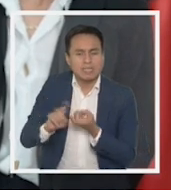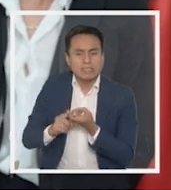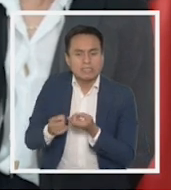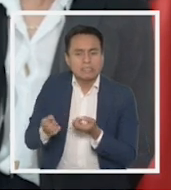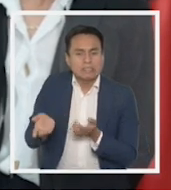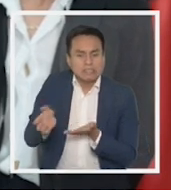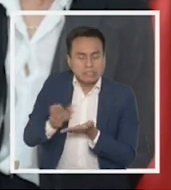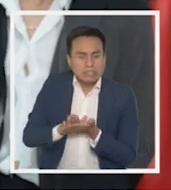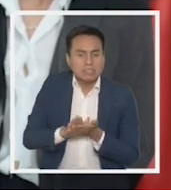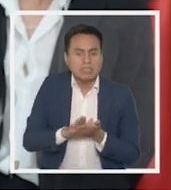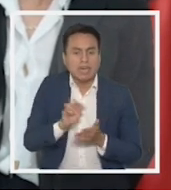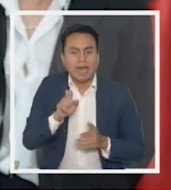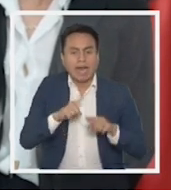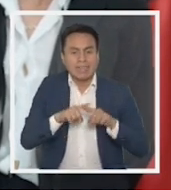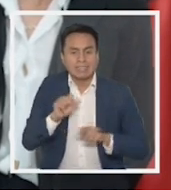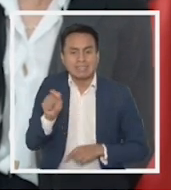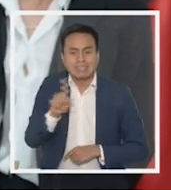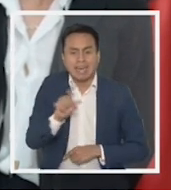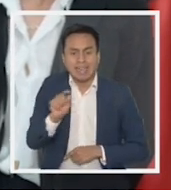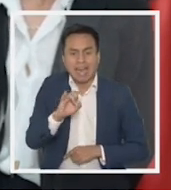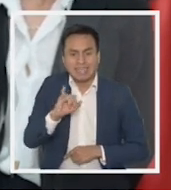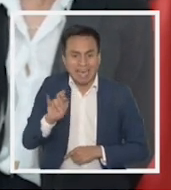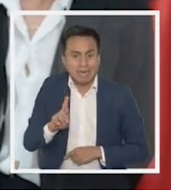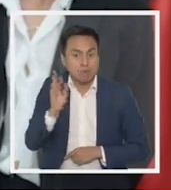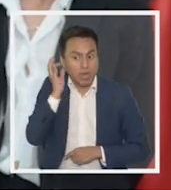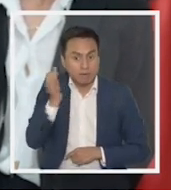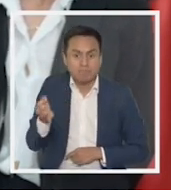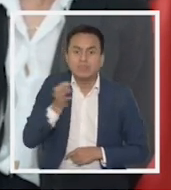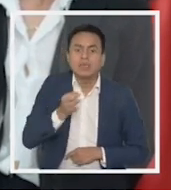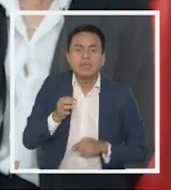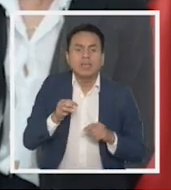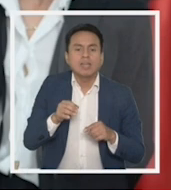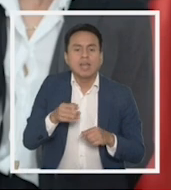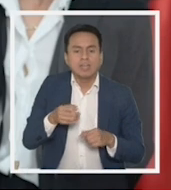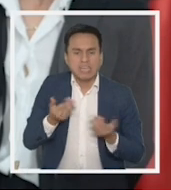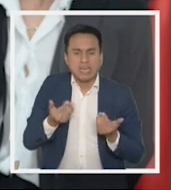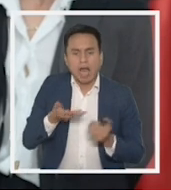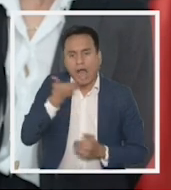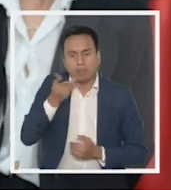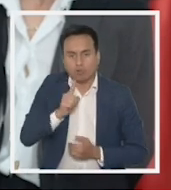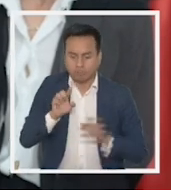requieren hechos y no palabras, y que es a través de los hechos